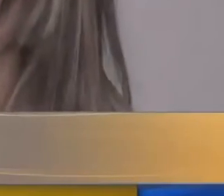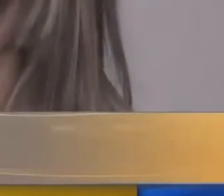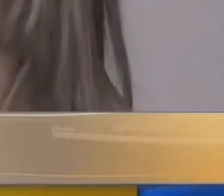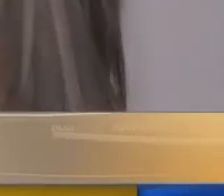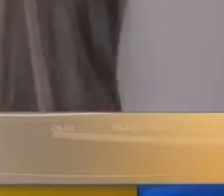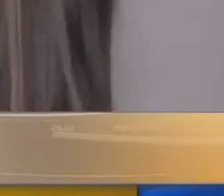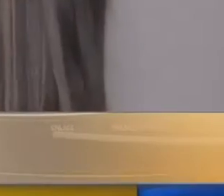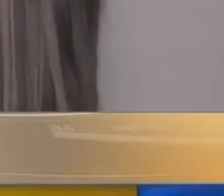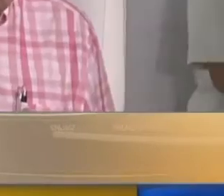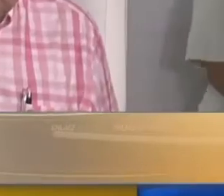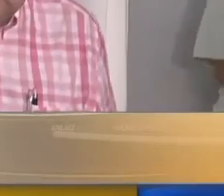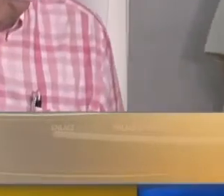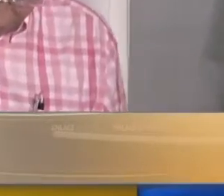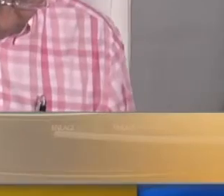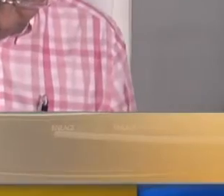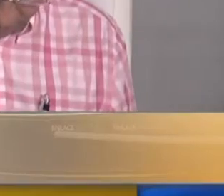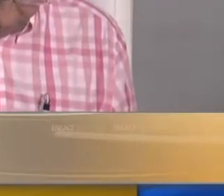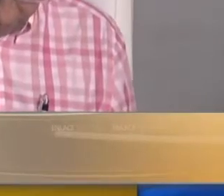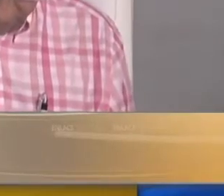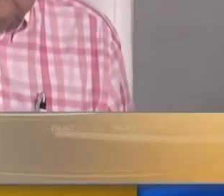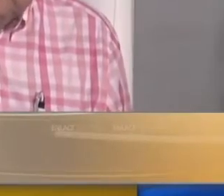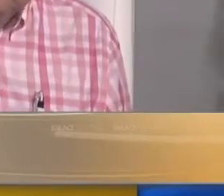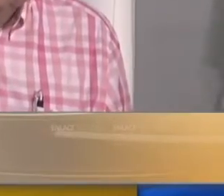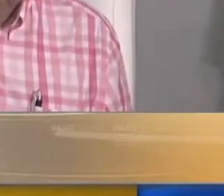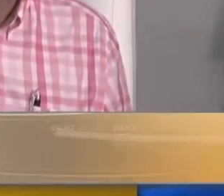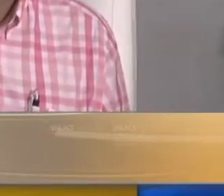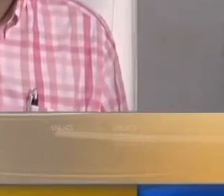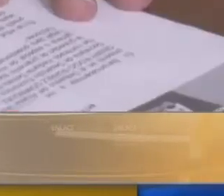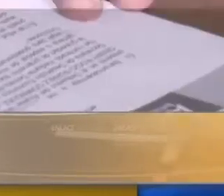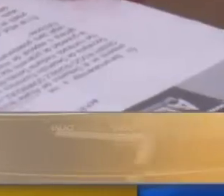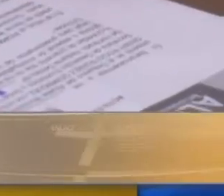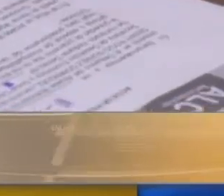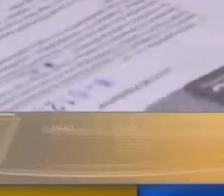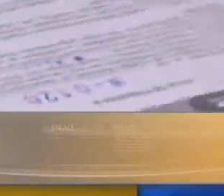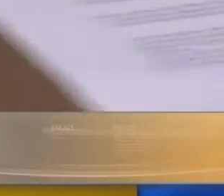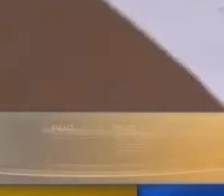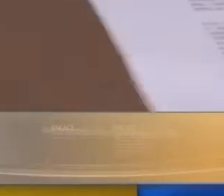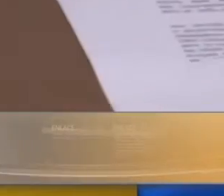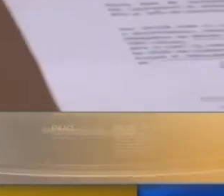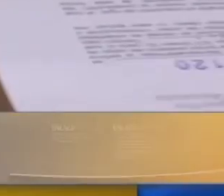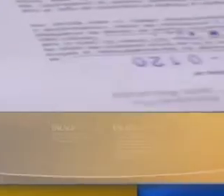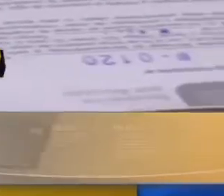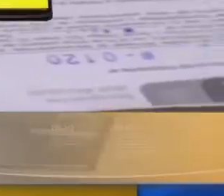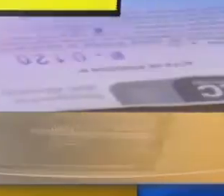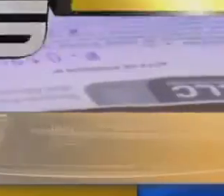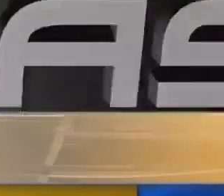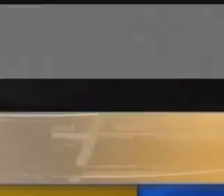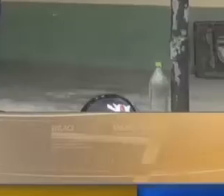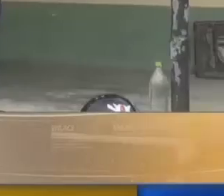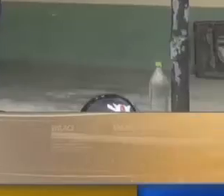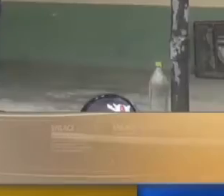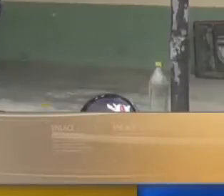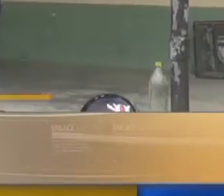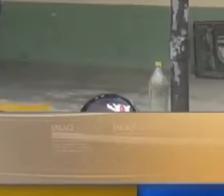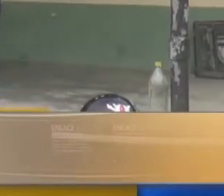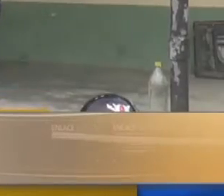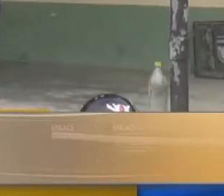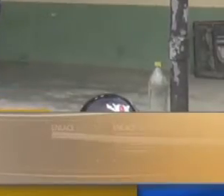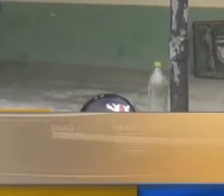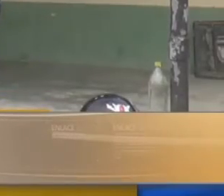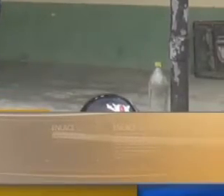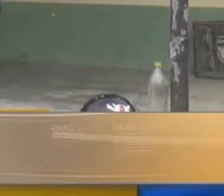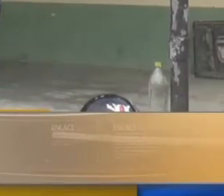de Desarrollo y al director para el Plan de Ordenamiento Territorial POT. También el mandatario local se refirió al proyecto de acuerdo 016. Familia del